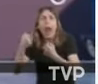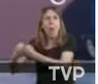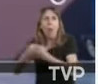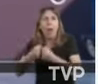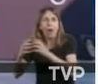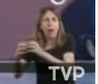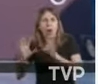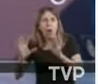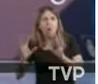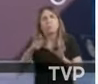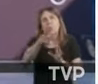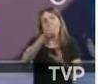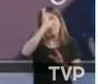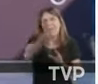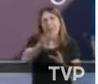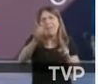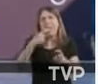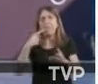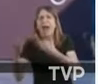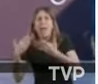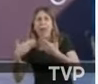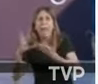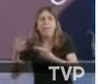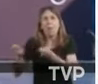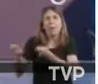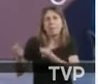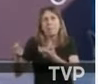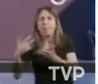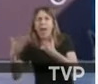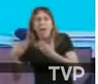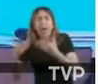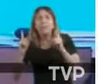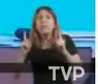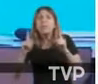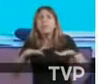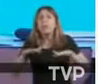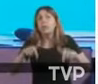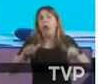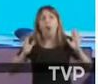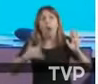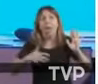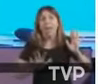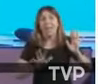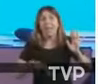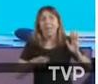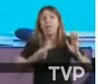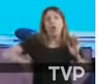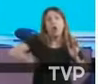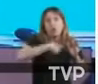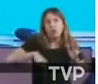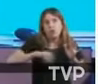de negociaciones porque has participado en negociaciones y esa es la situación que hoy enfrentamos y nosotros